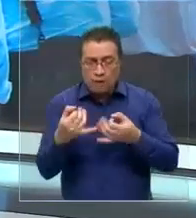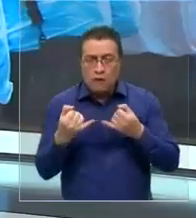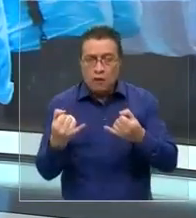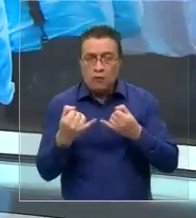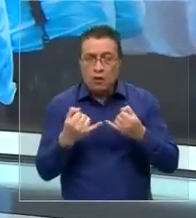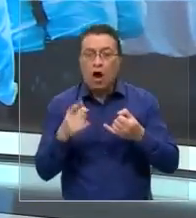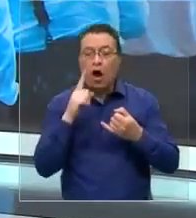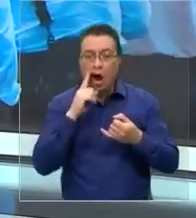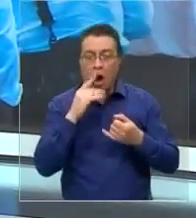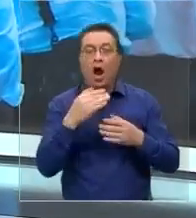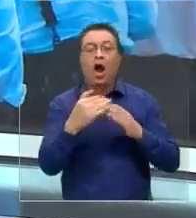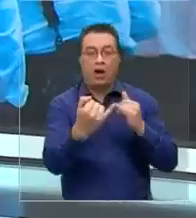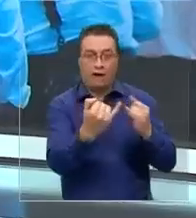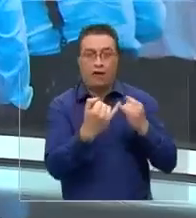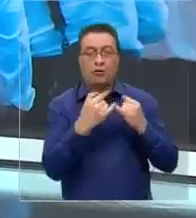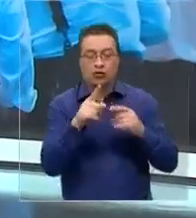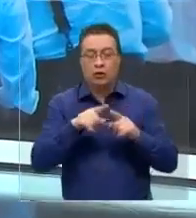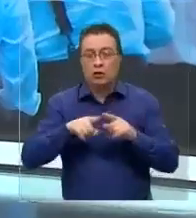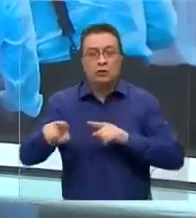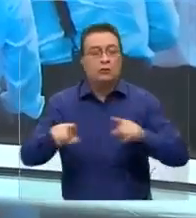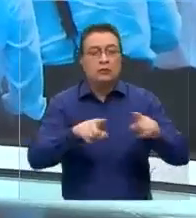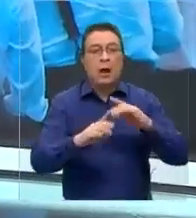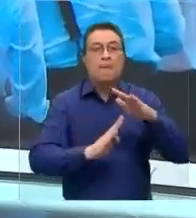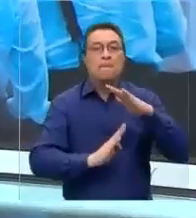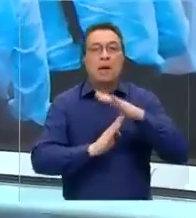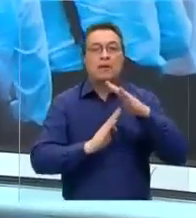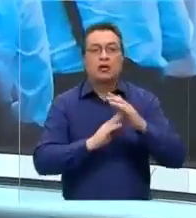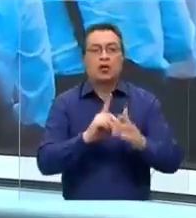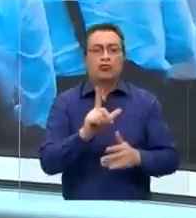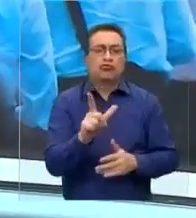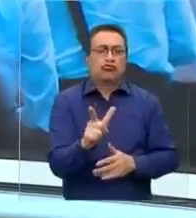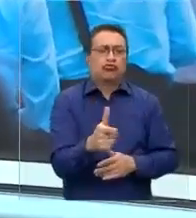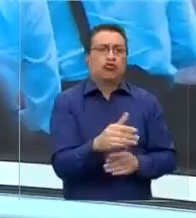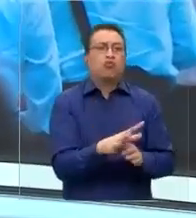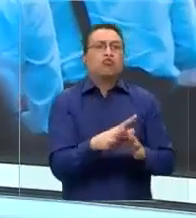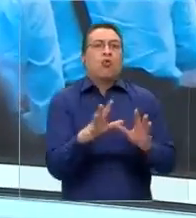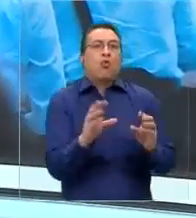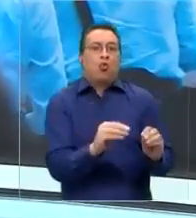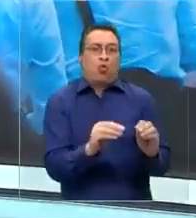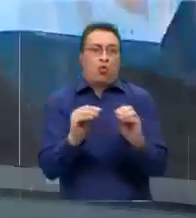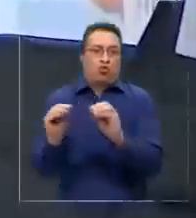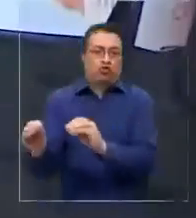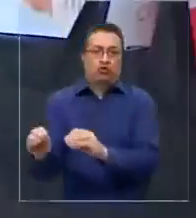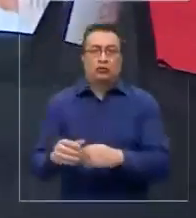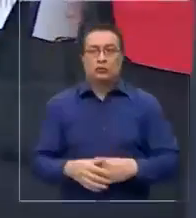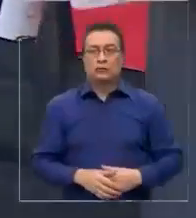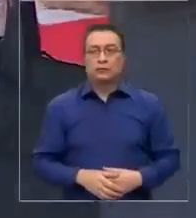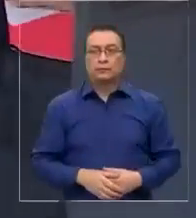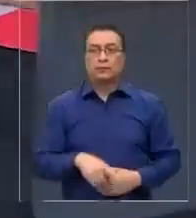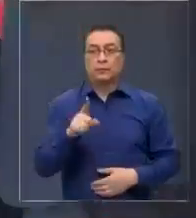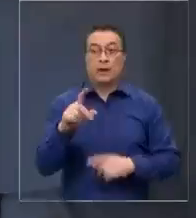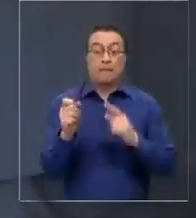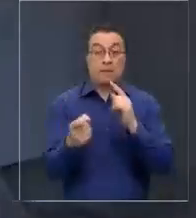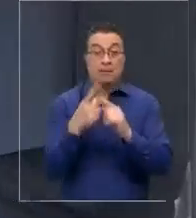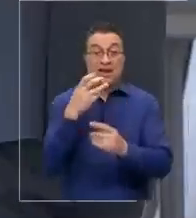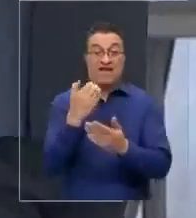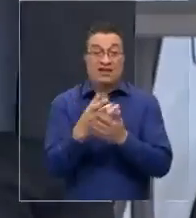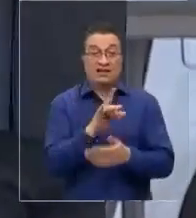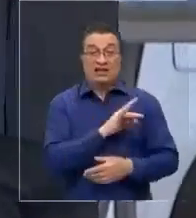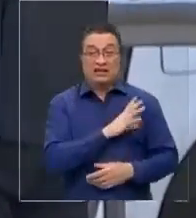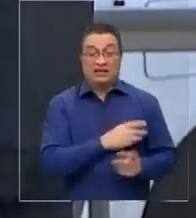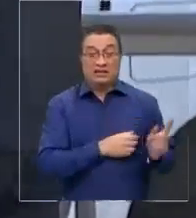recibió información de las diligencias pendientes que han tardado más de lo esperado. Es su primera vez en